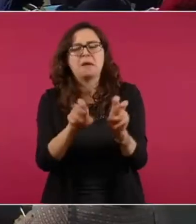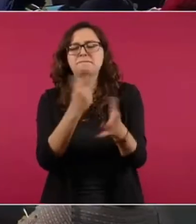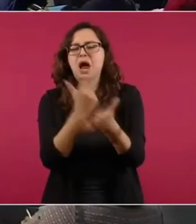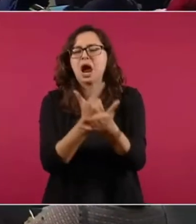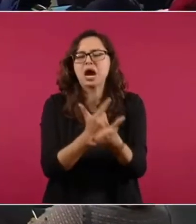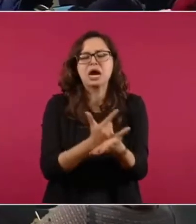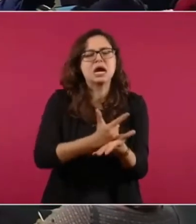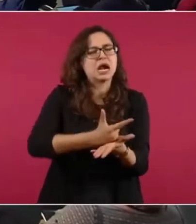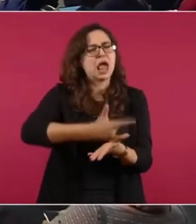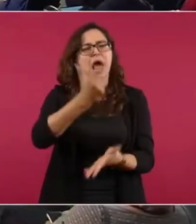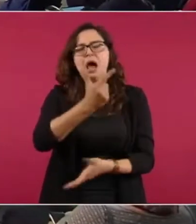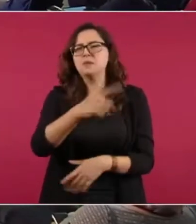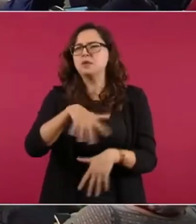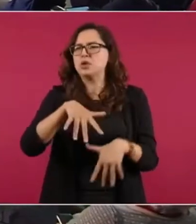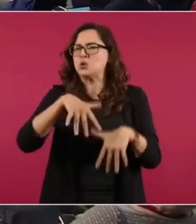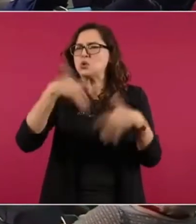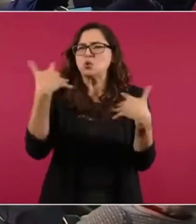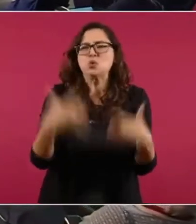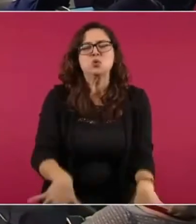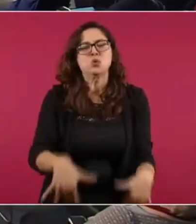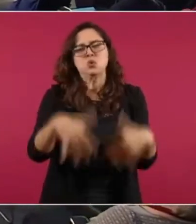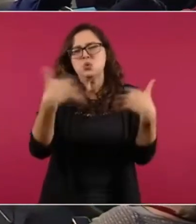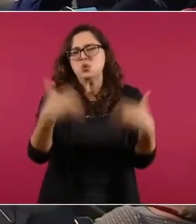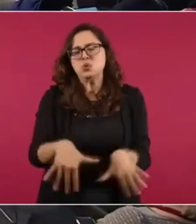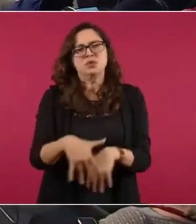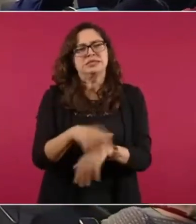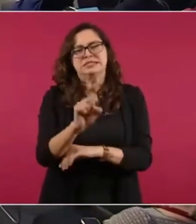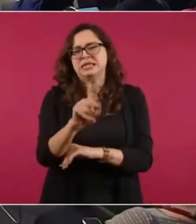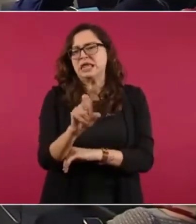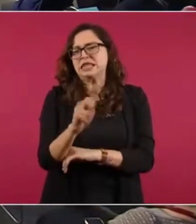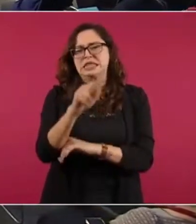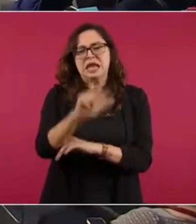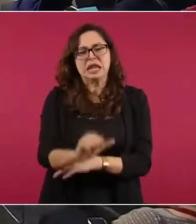como el hackeo a los archivos